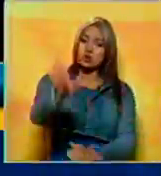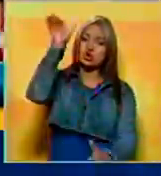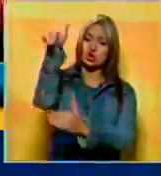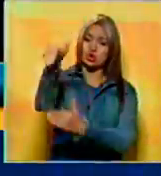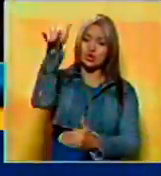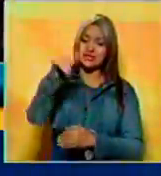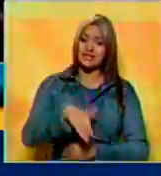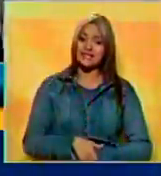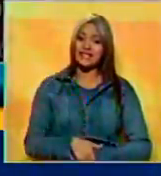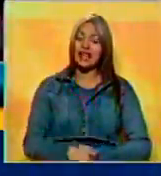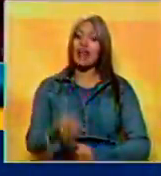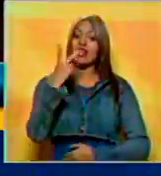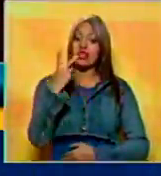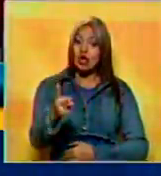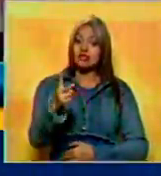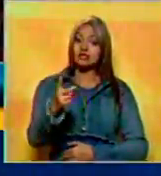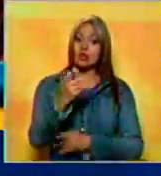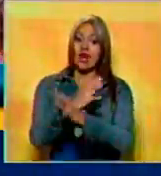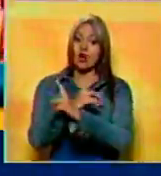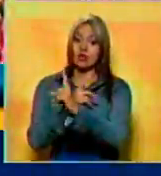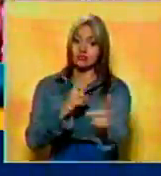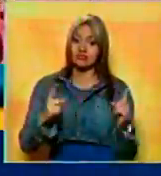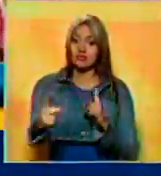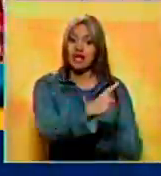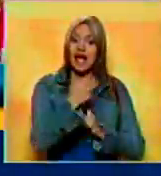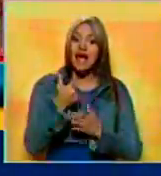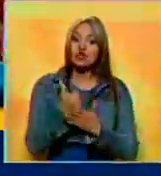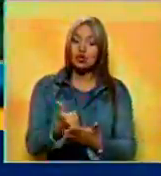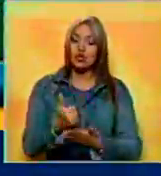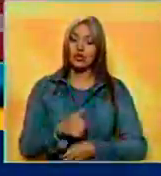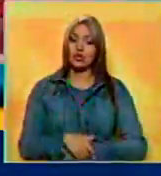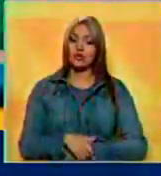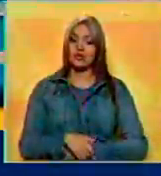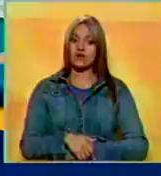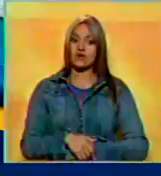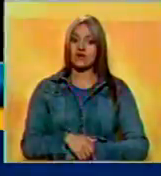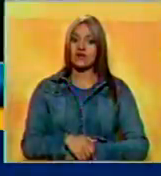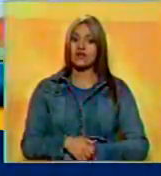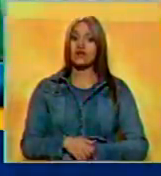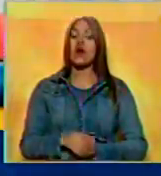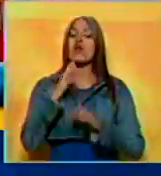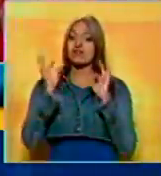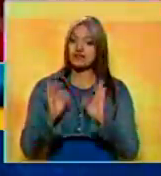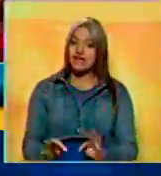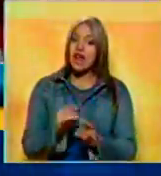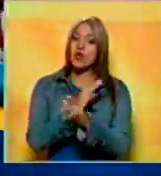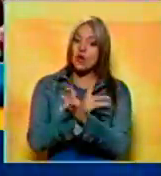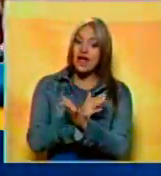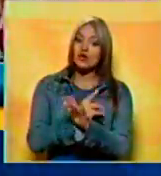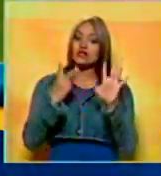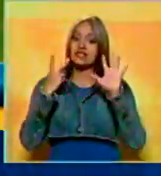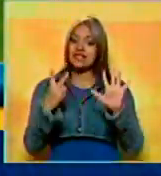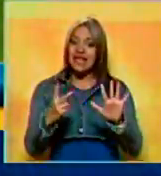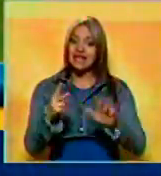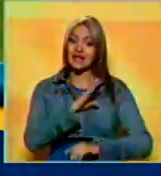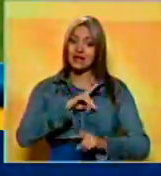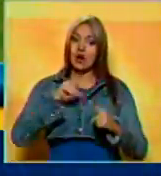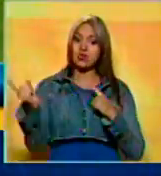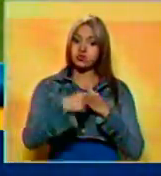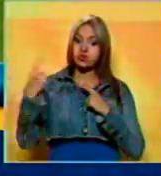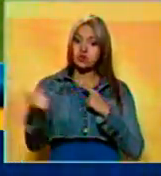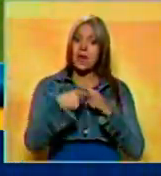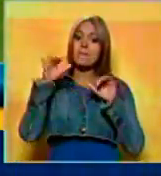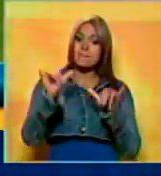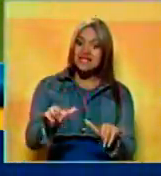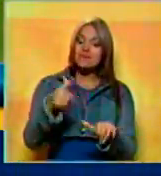jardín de la derecha con dos en circulación, remolcaba tres para los Cardenales, equipo que sentenció este juego temprano con siete anotaciones en ese